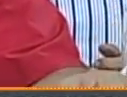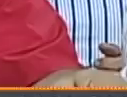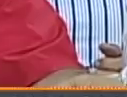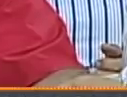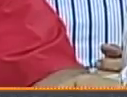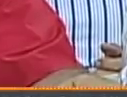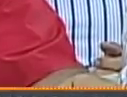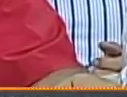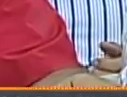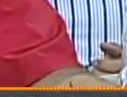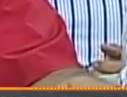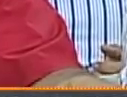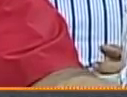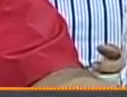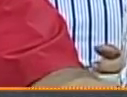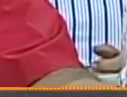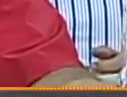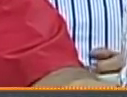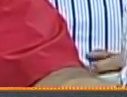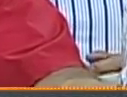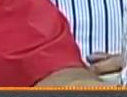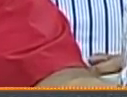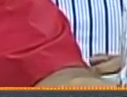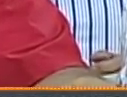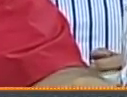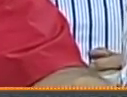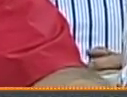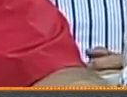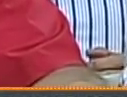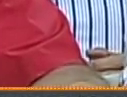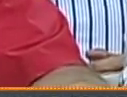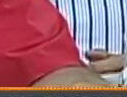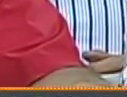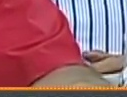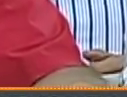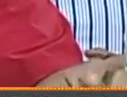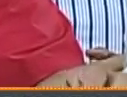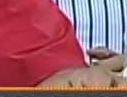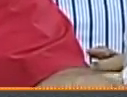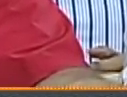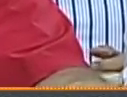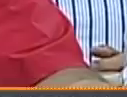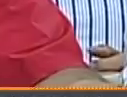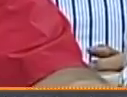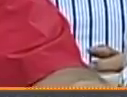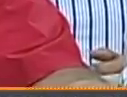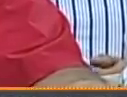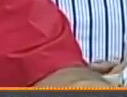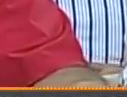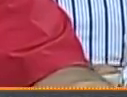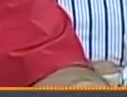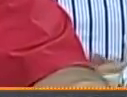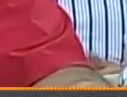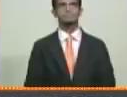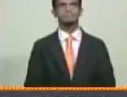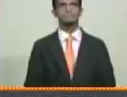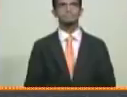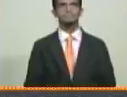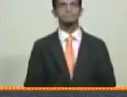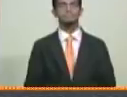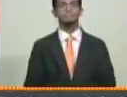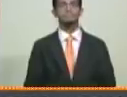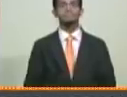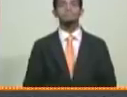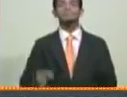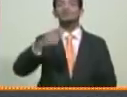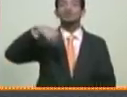levante su cara, sacúdase el polvo, levántese y vamos a seguir adelante, pues. Por eso le damos